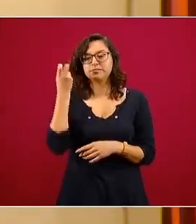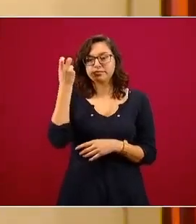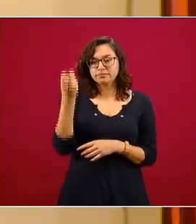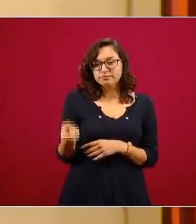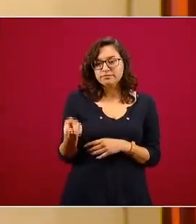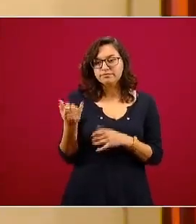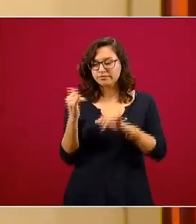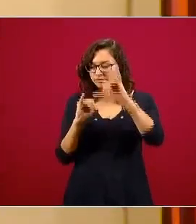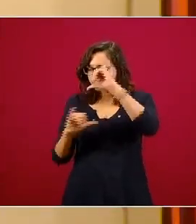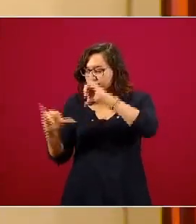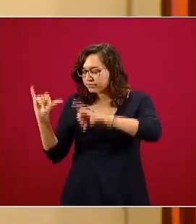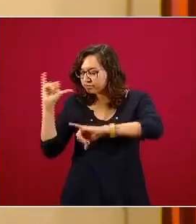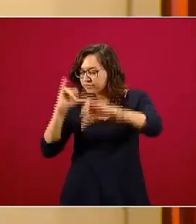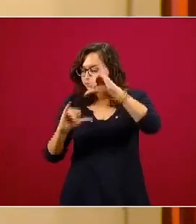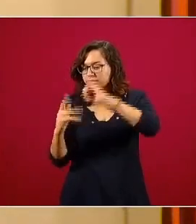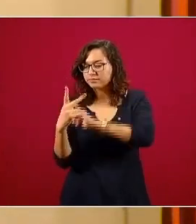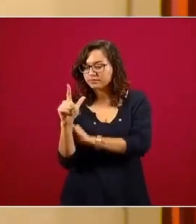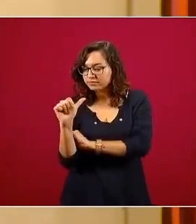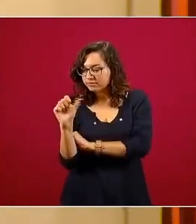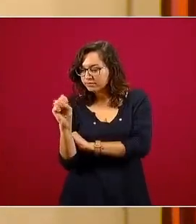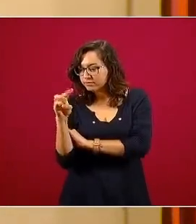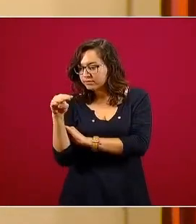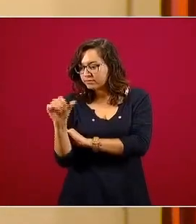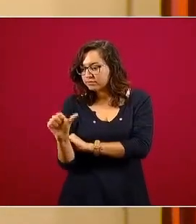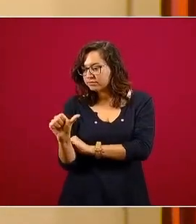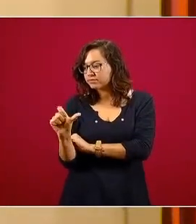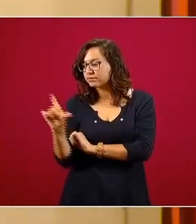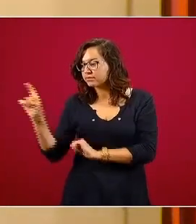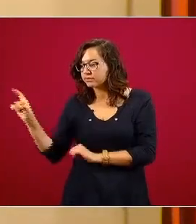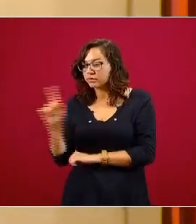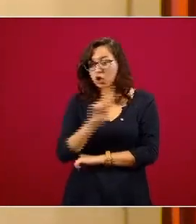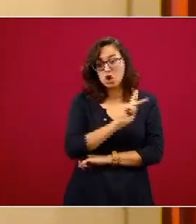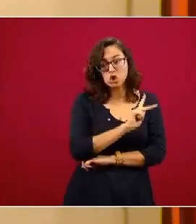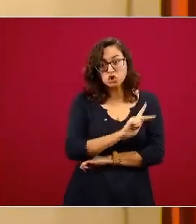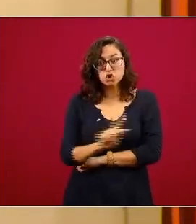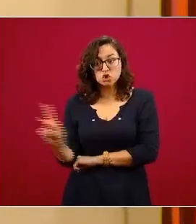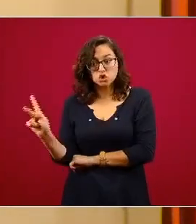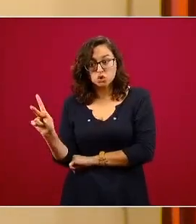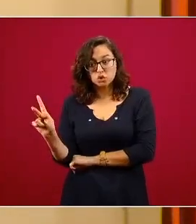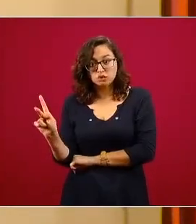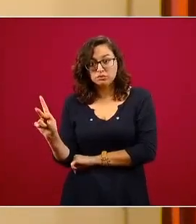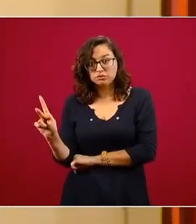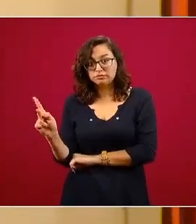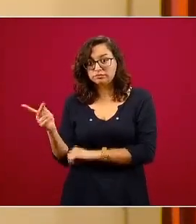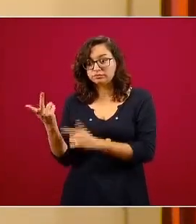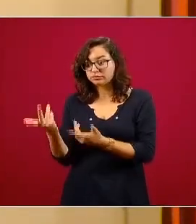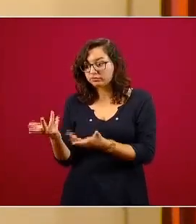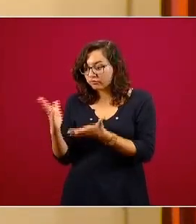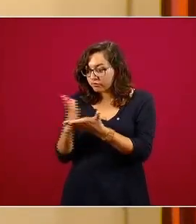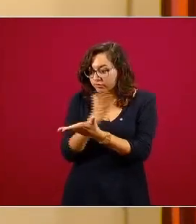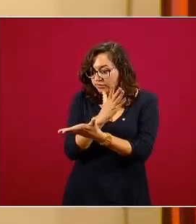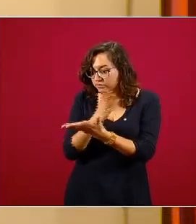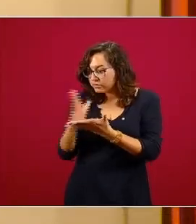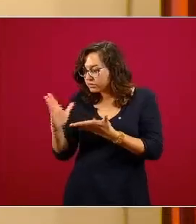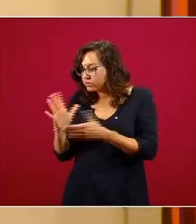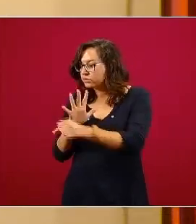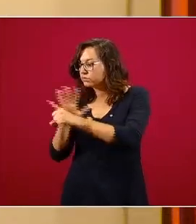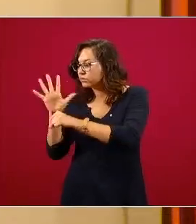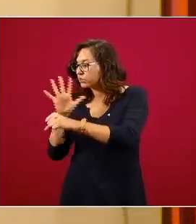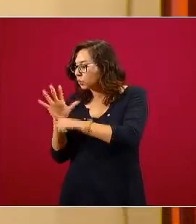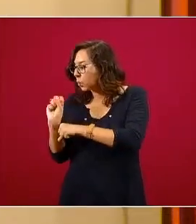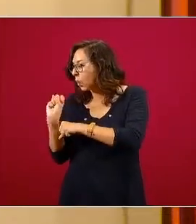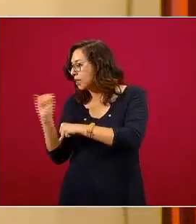de plasma convaleciente y se toma el plasma de todos los pacientes y no se hacen las pruebas para